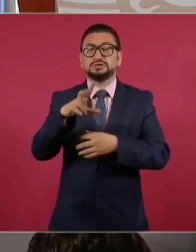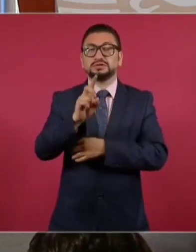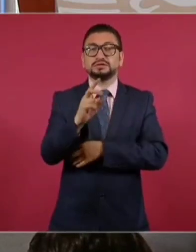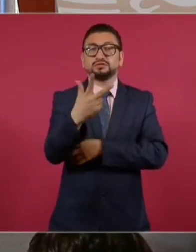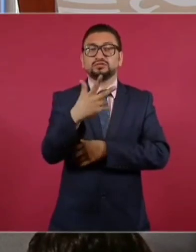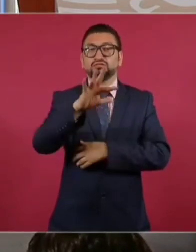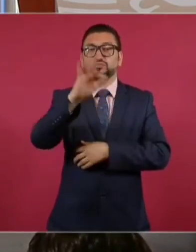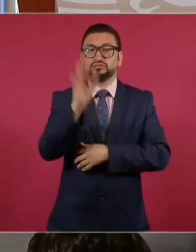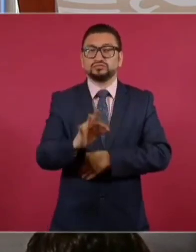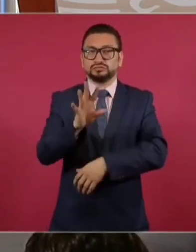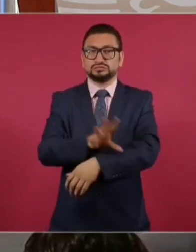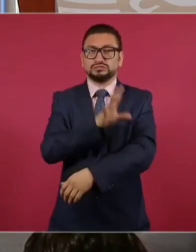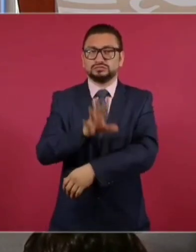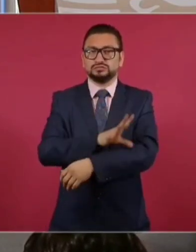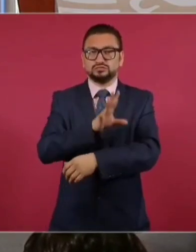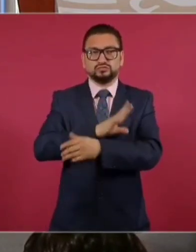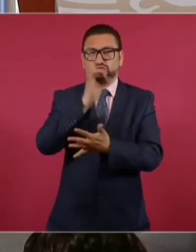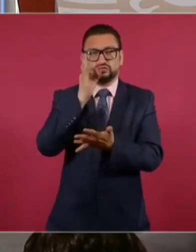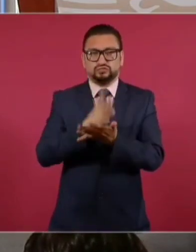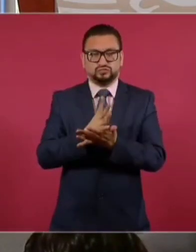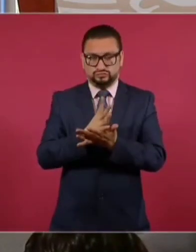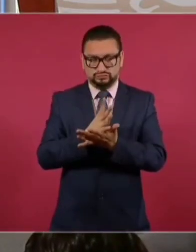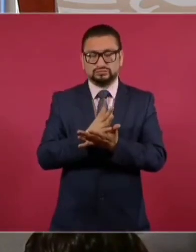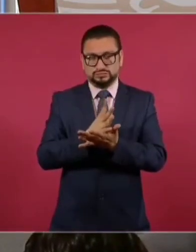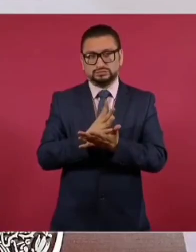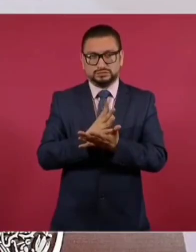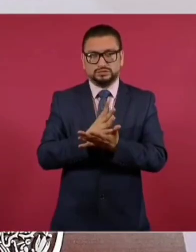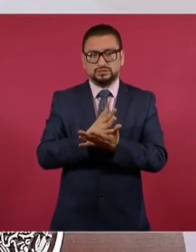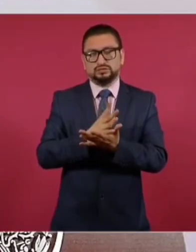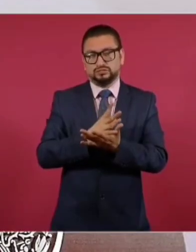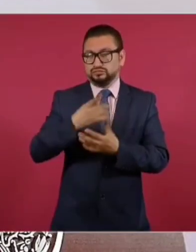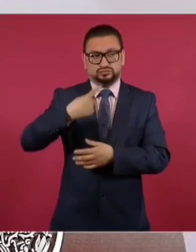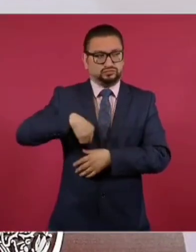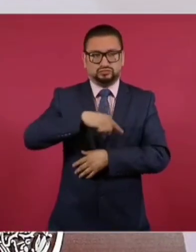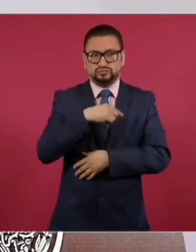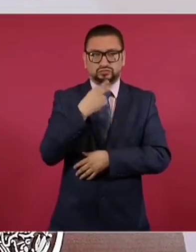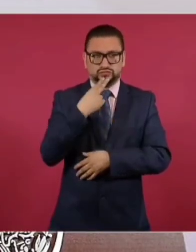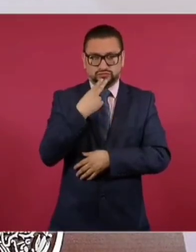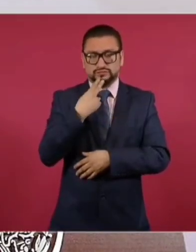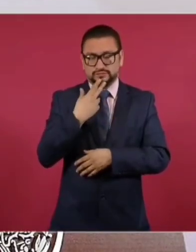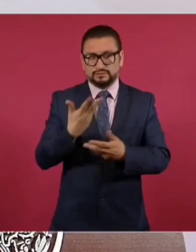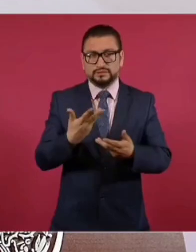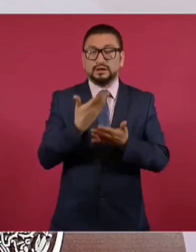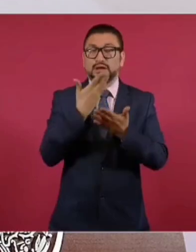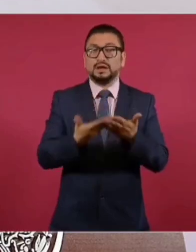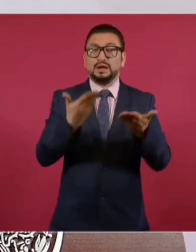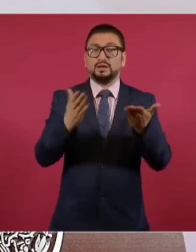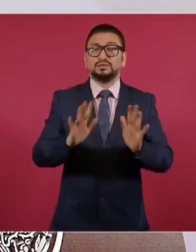38% de la energía eléctrica que consumimos, y ahora ya está